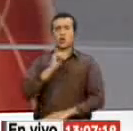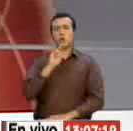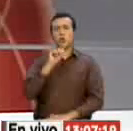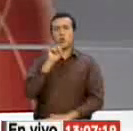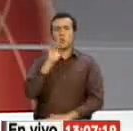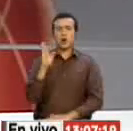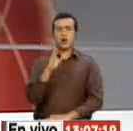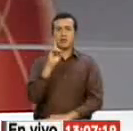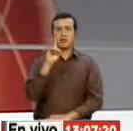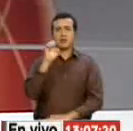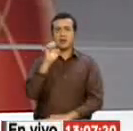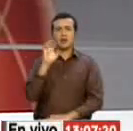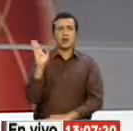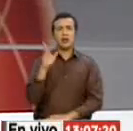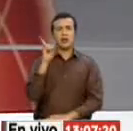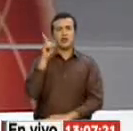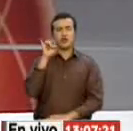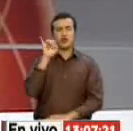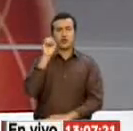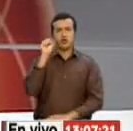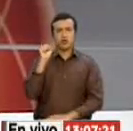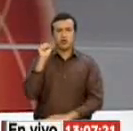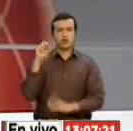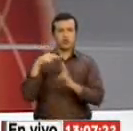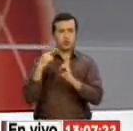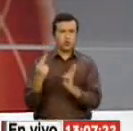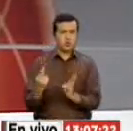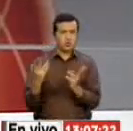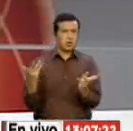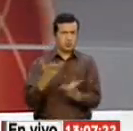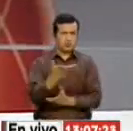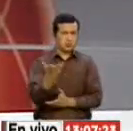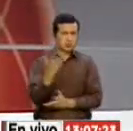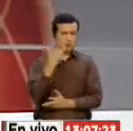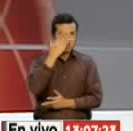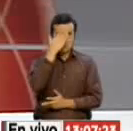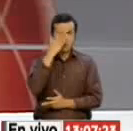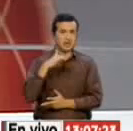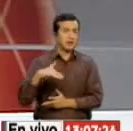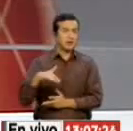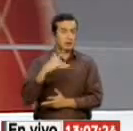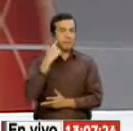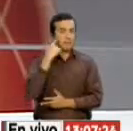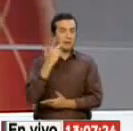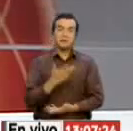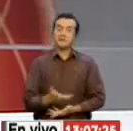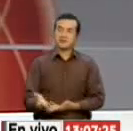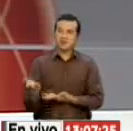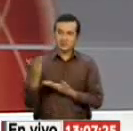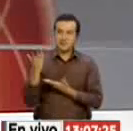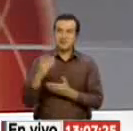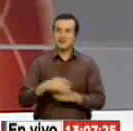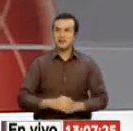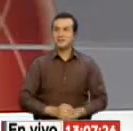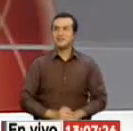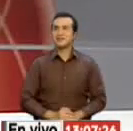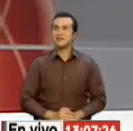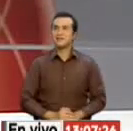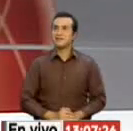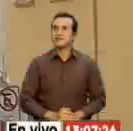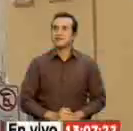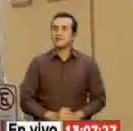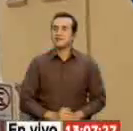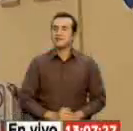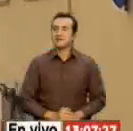en Quito, o mejor conocida como La Ronda? Lo invitamos a ver qué nos ofrece este emblemático rincón de nuestra capital.